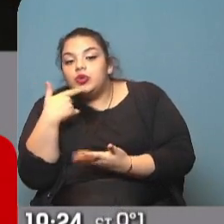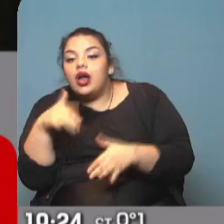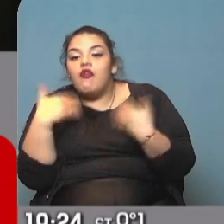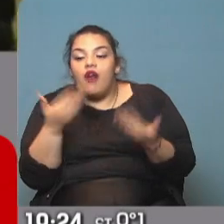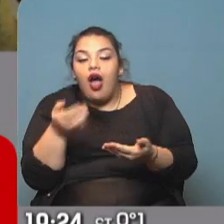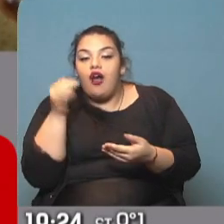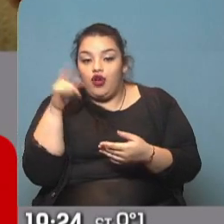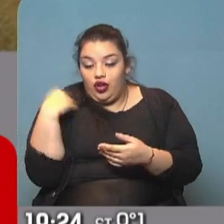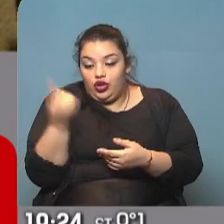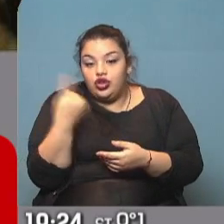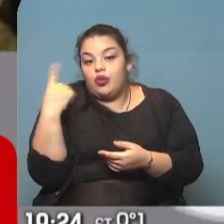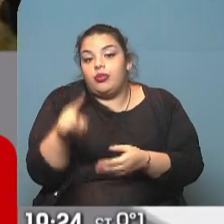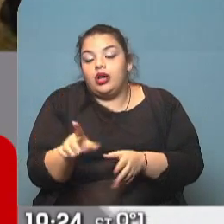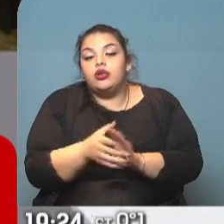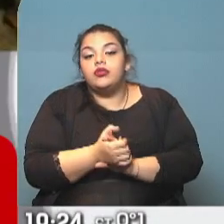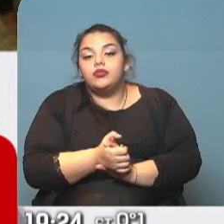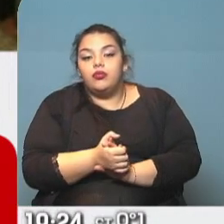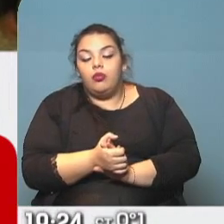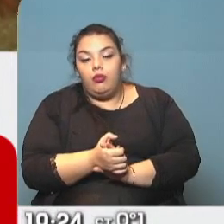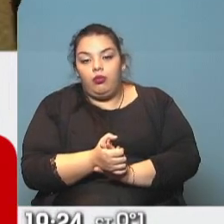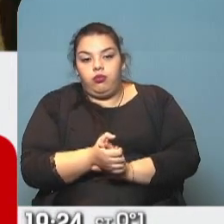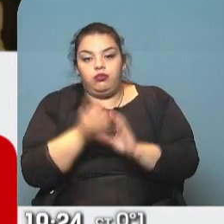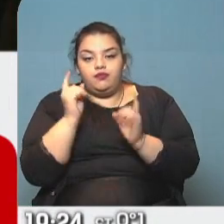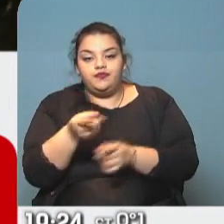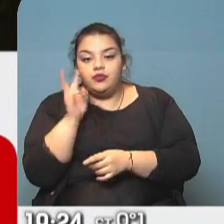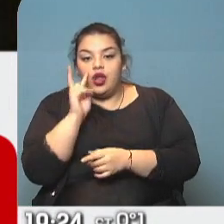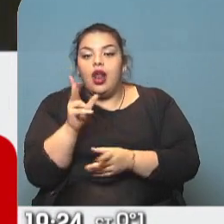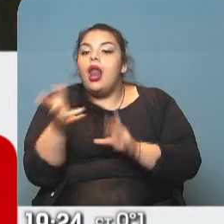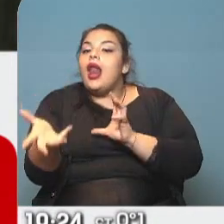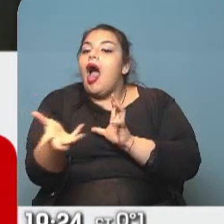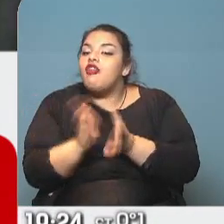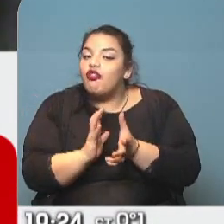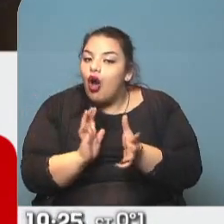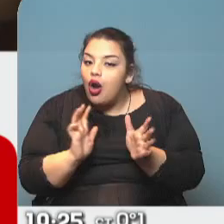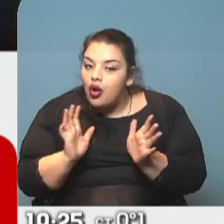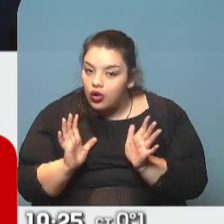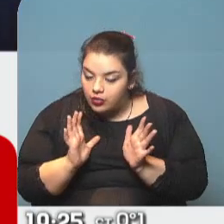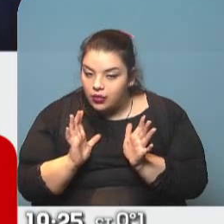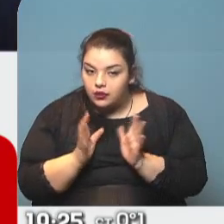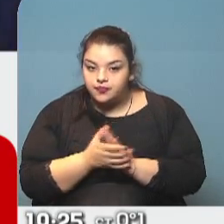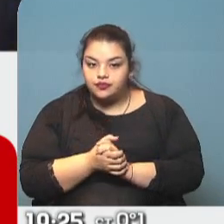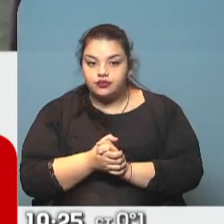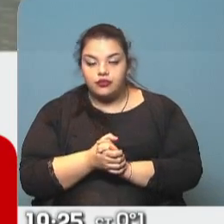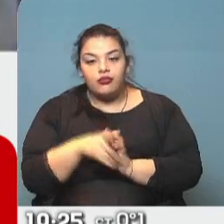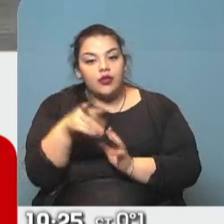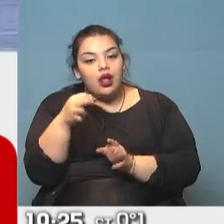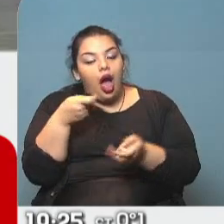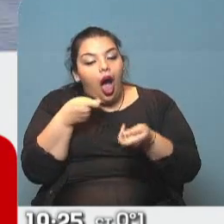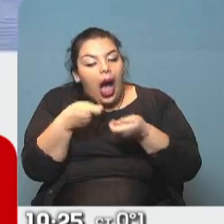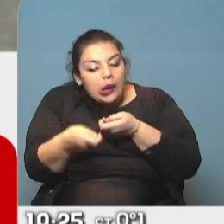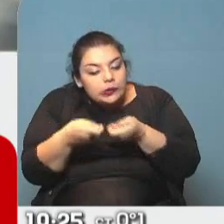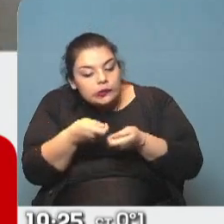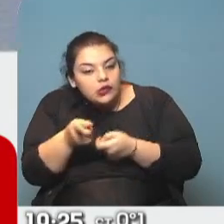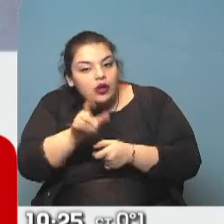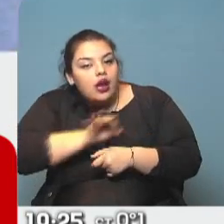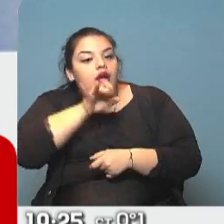pero lo otro que va a mirar el mercado es las condiciones que van a estar detrás. El ajuste fiscal que vas a tener que hacer para el año que